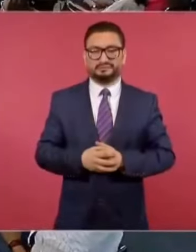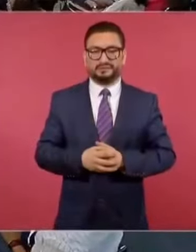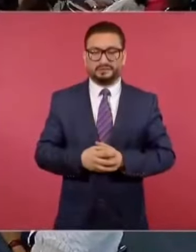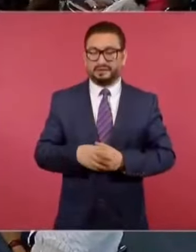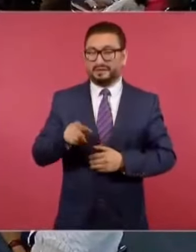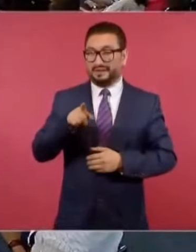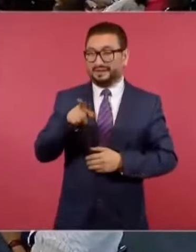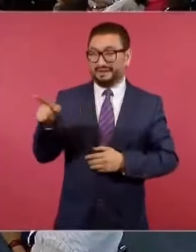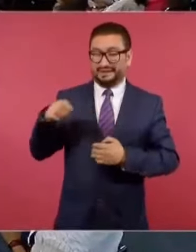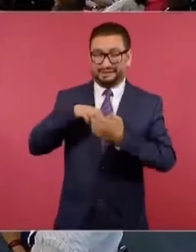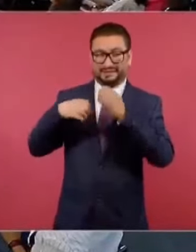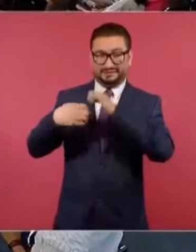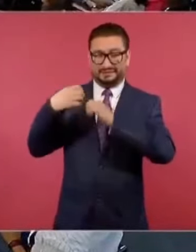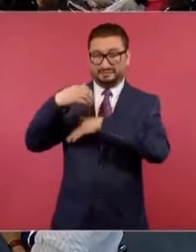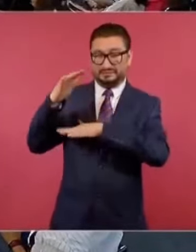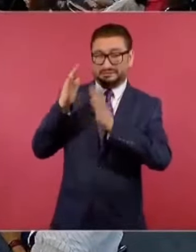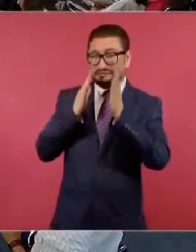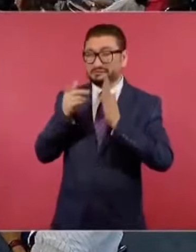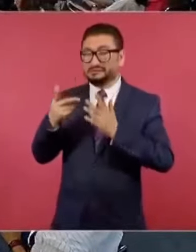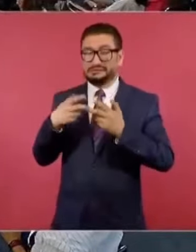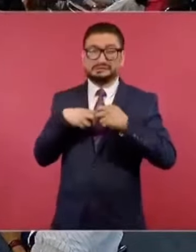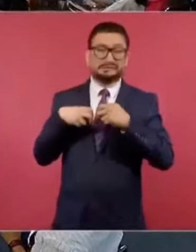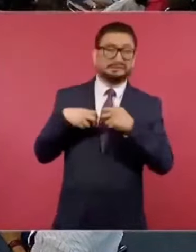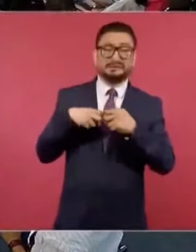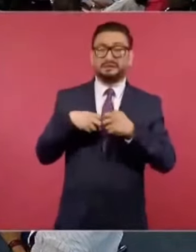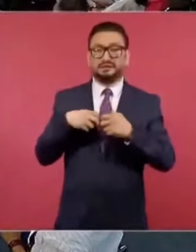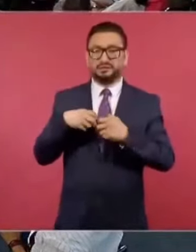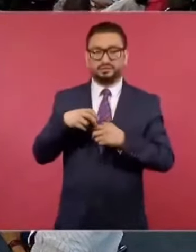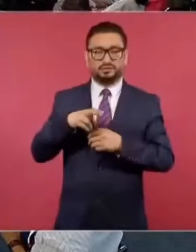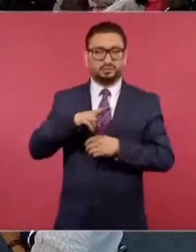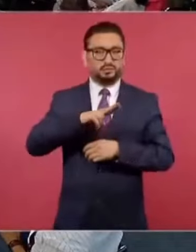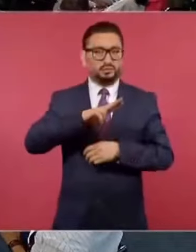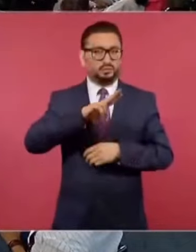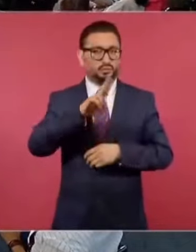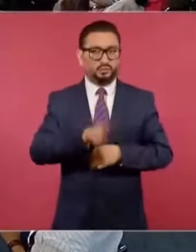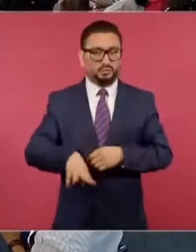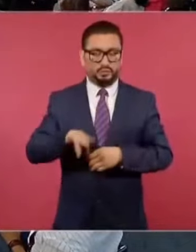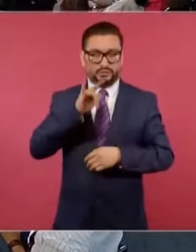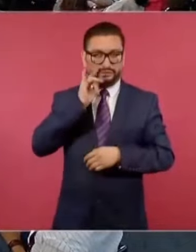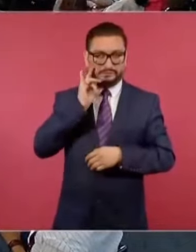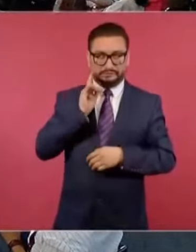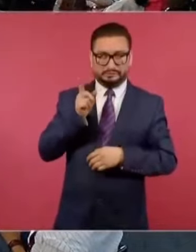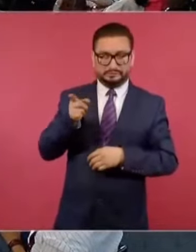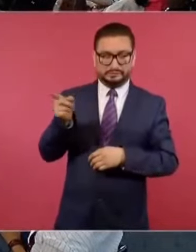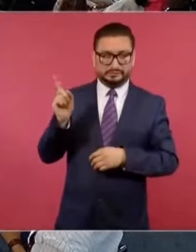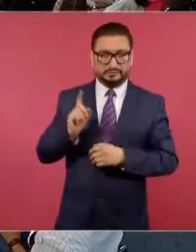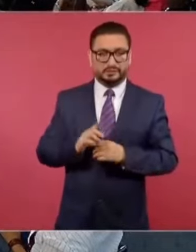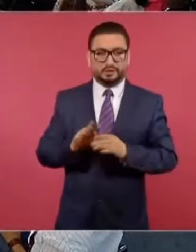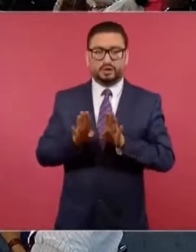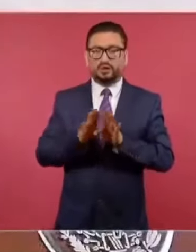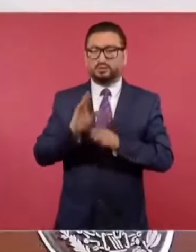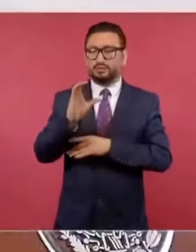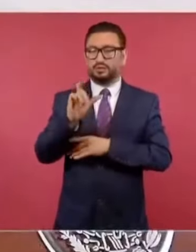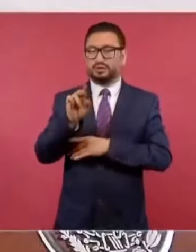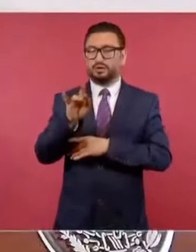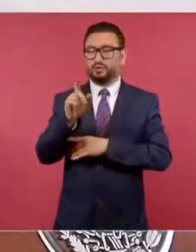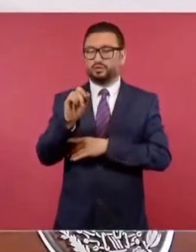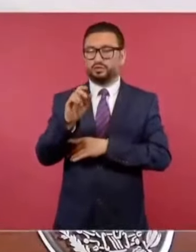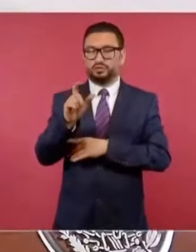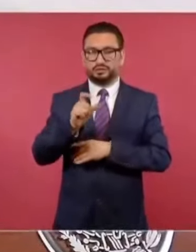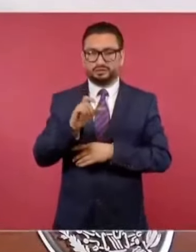nuestros adversarios. Yo nunca había visto tan descompuesto a Claudio X